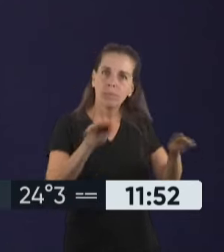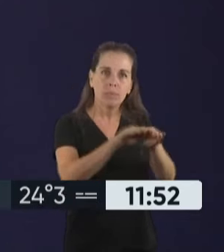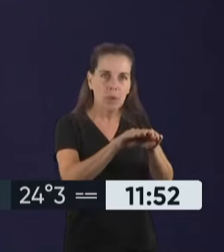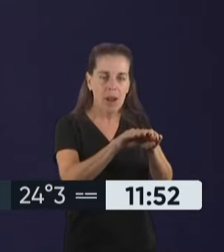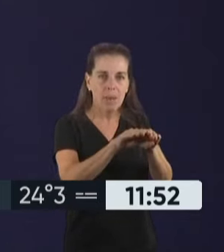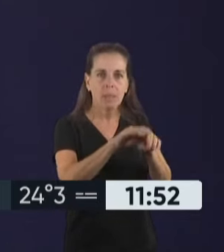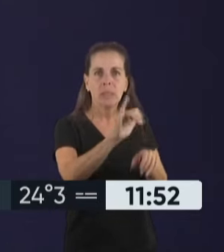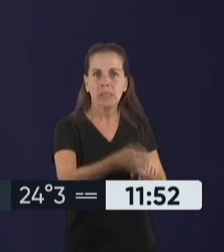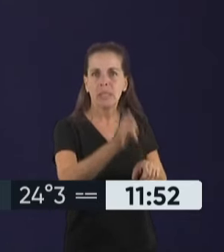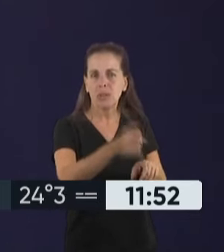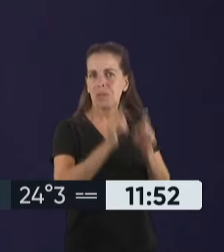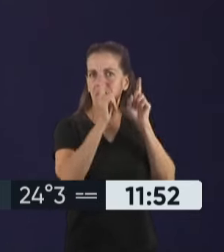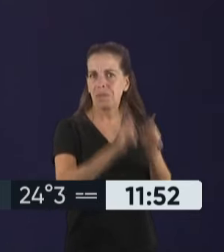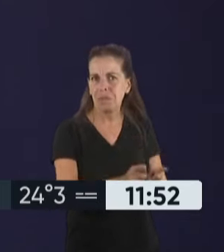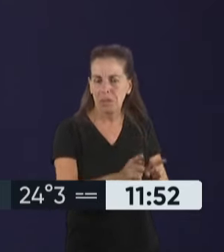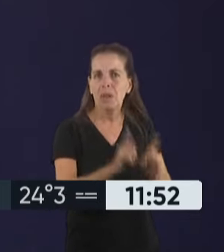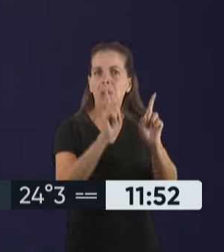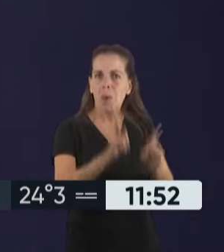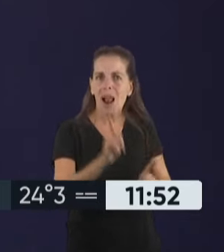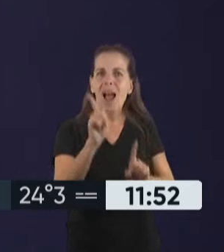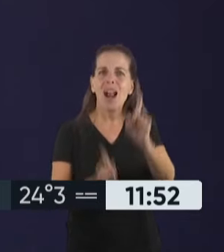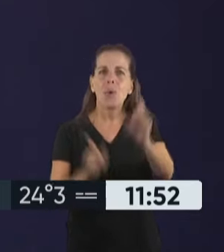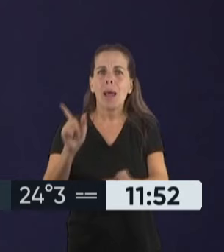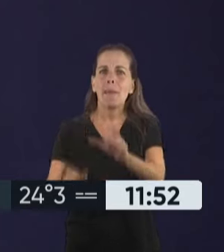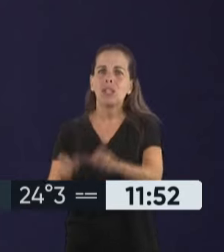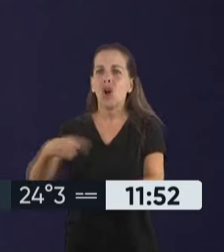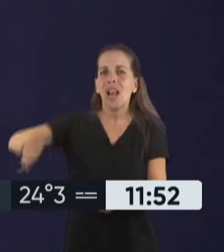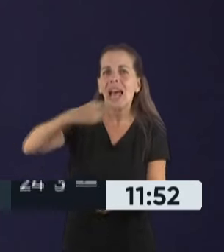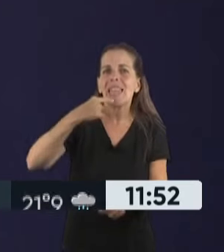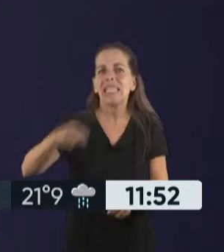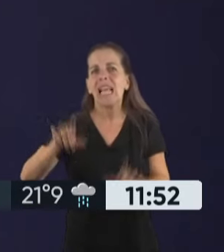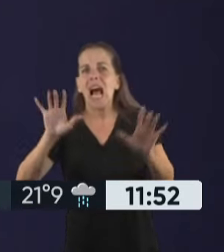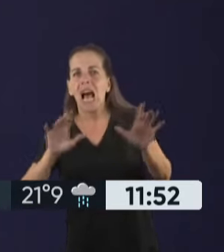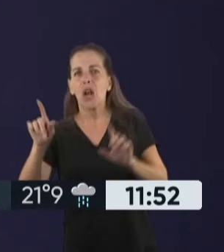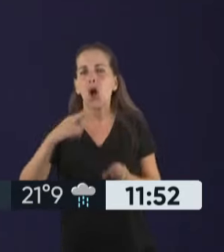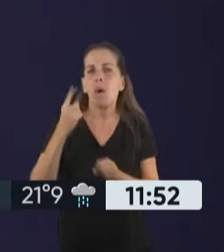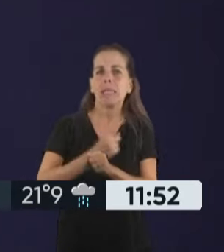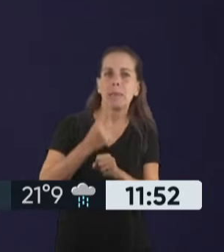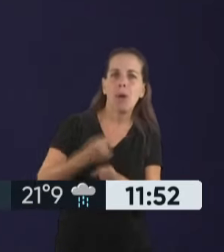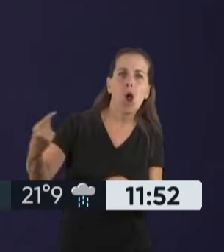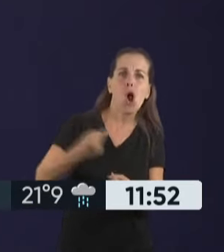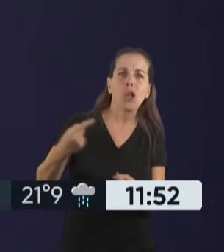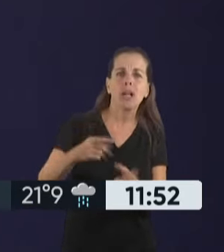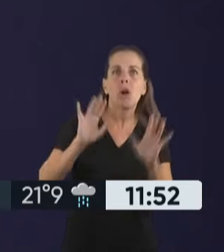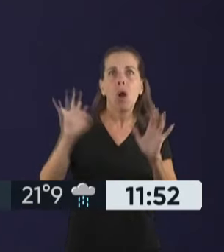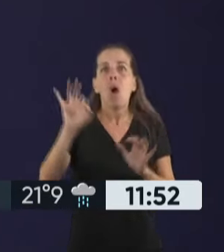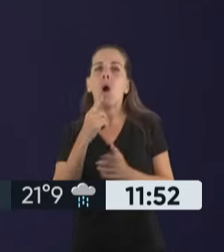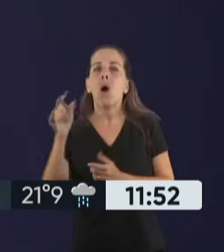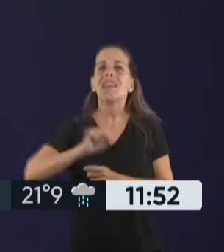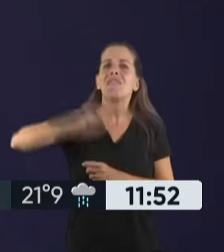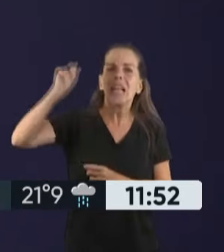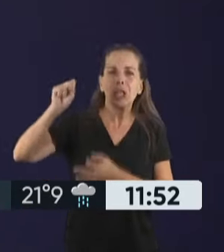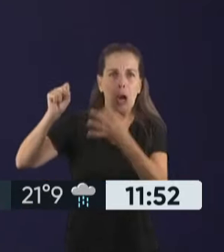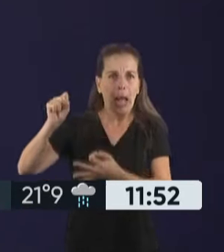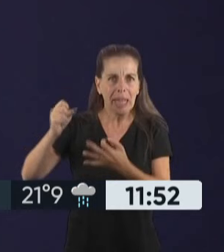eh A pesar de que algunos decían que el déficit fiscal genera crecimiento y un poquito de inflación no hace mal y